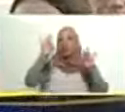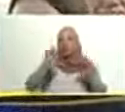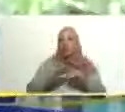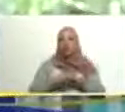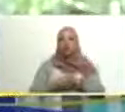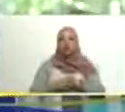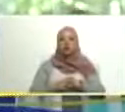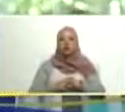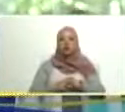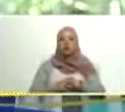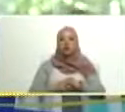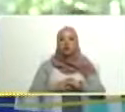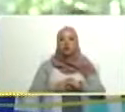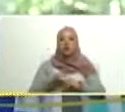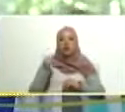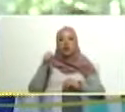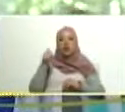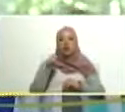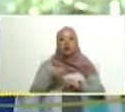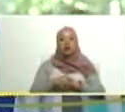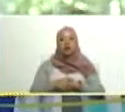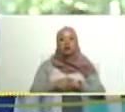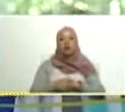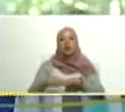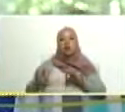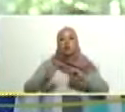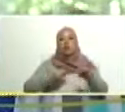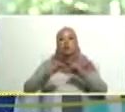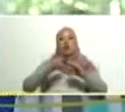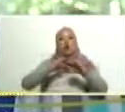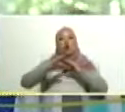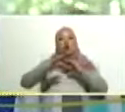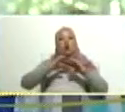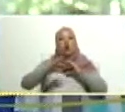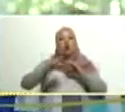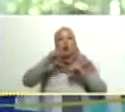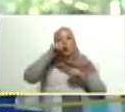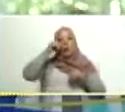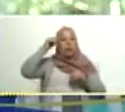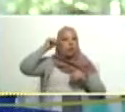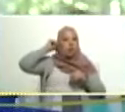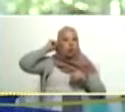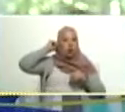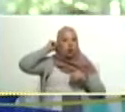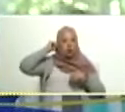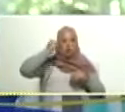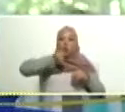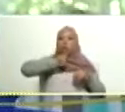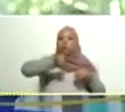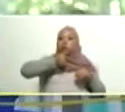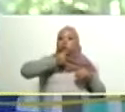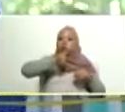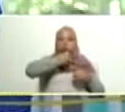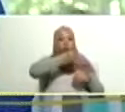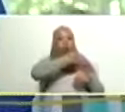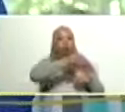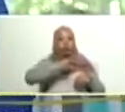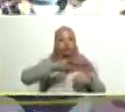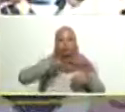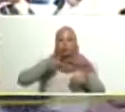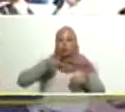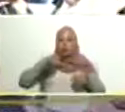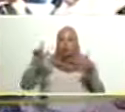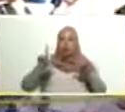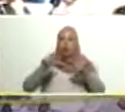En décimo lugar, el movimiento de comunicadores y comunicadoras, la batalla comunicacional.